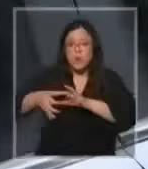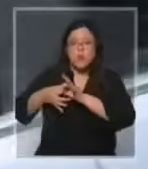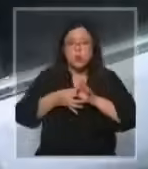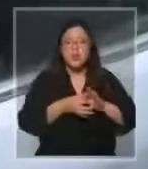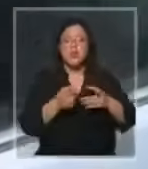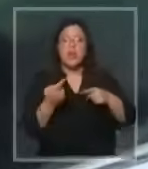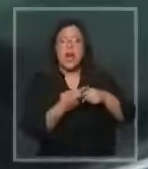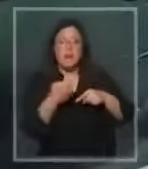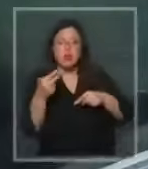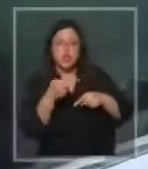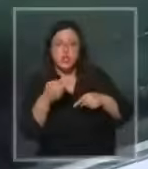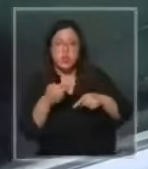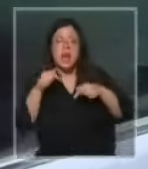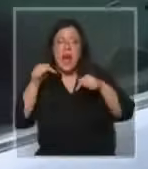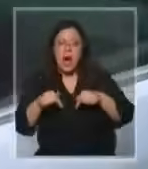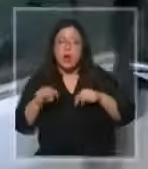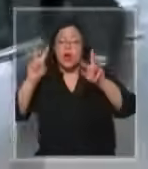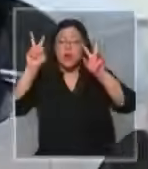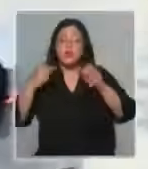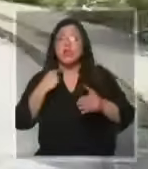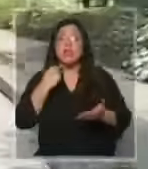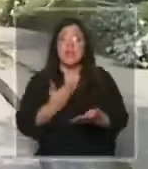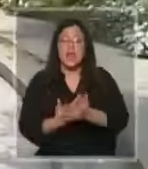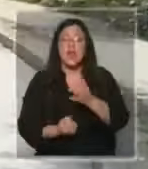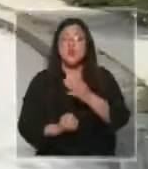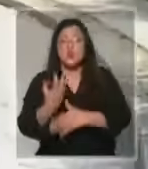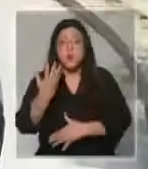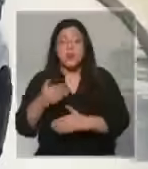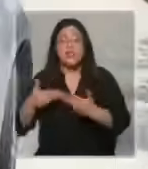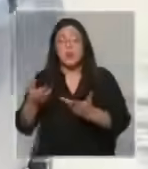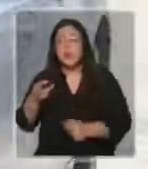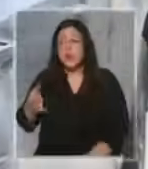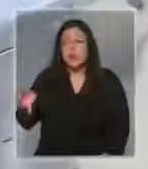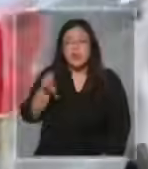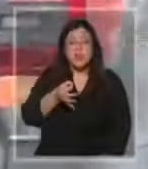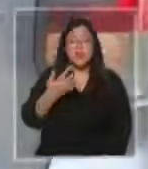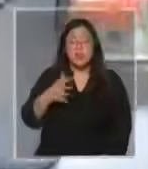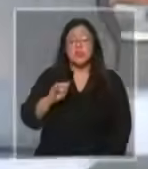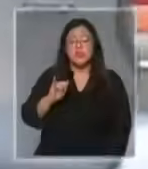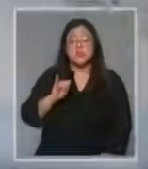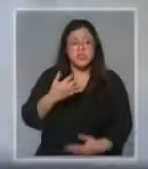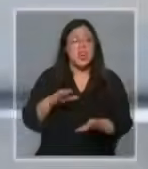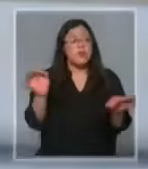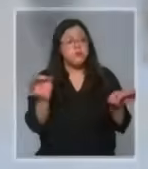sexual, ahora con una nueva querella en su contra, y aunque reiteró su disposición a colaborar,